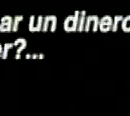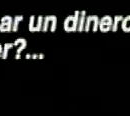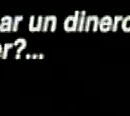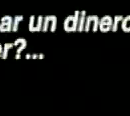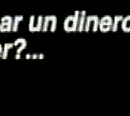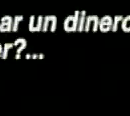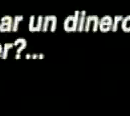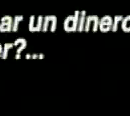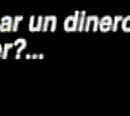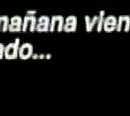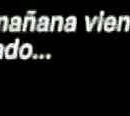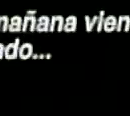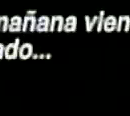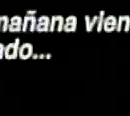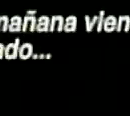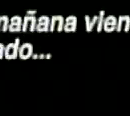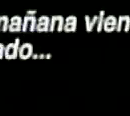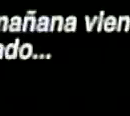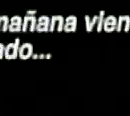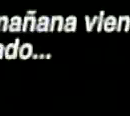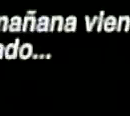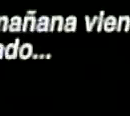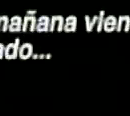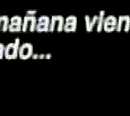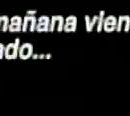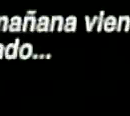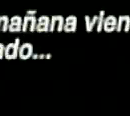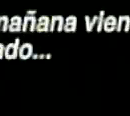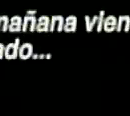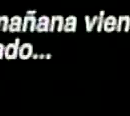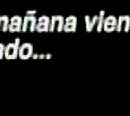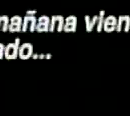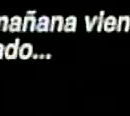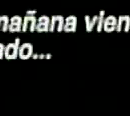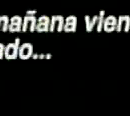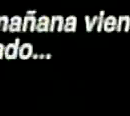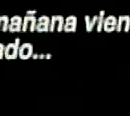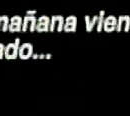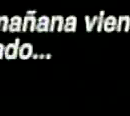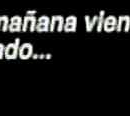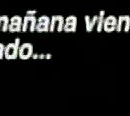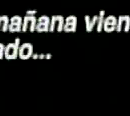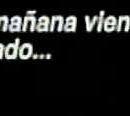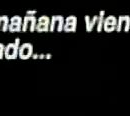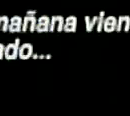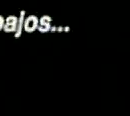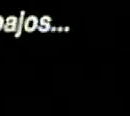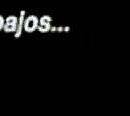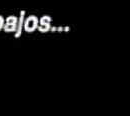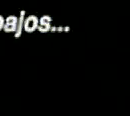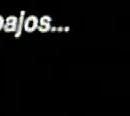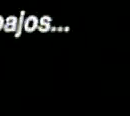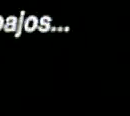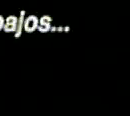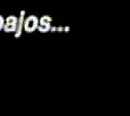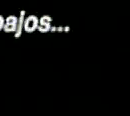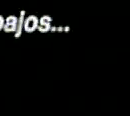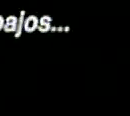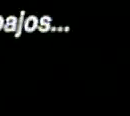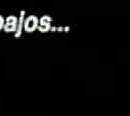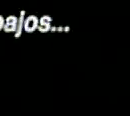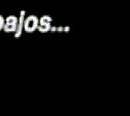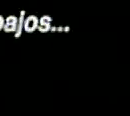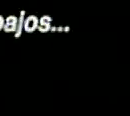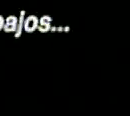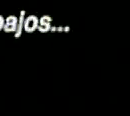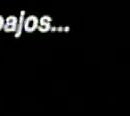y yo le dije que tenía que hacer, y él me dijo, no, que mañana viene Guaidó y ando buscando motorizado a hacer trabajo.